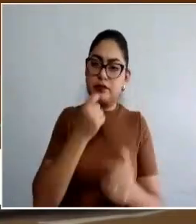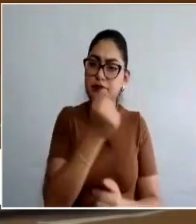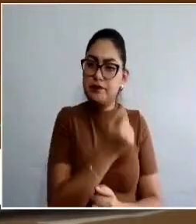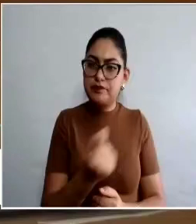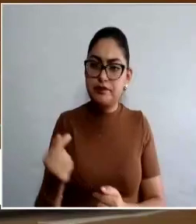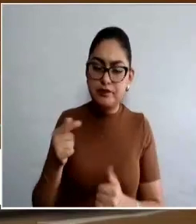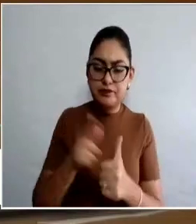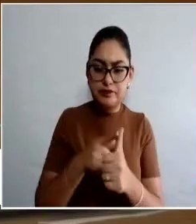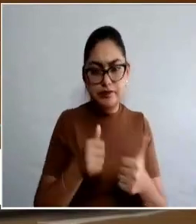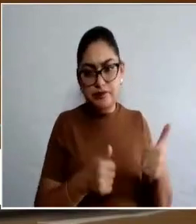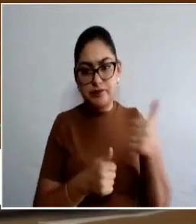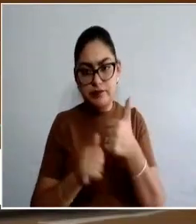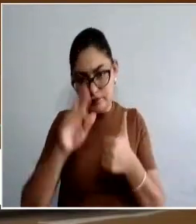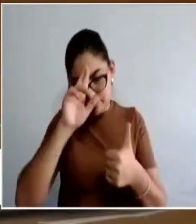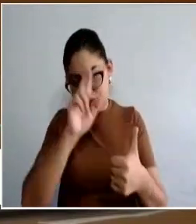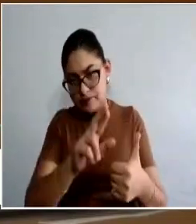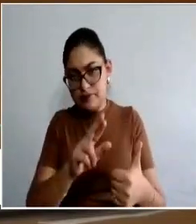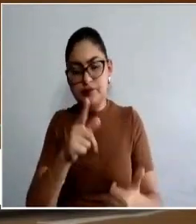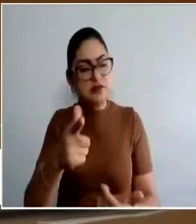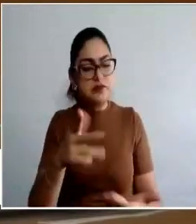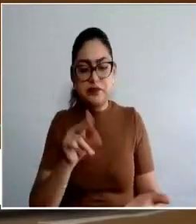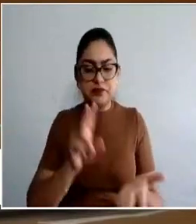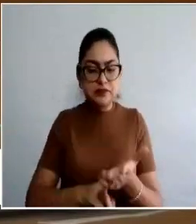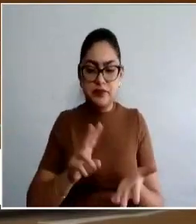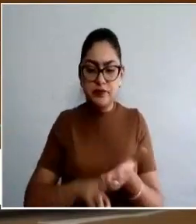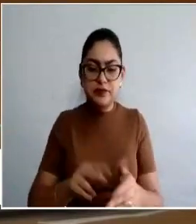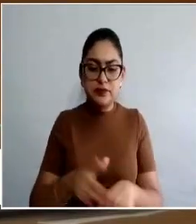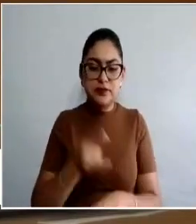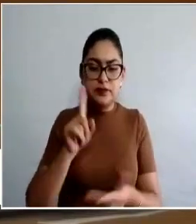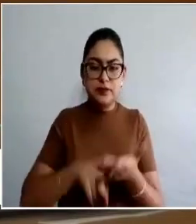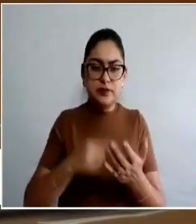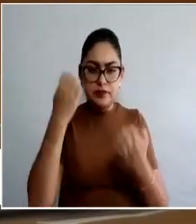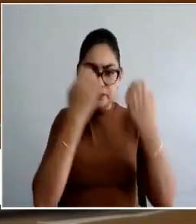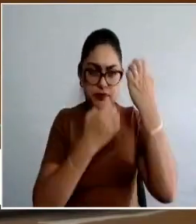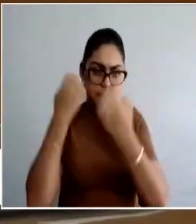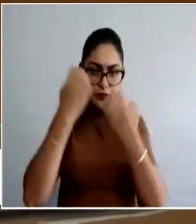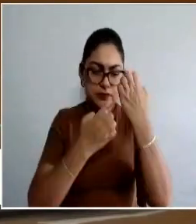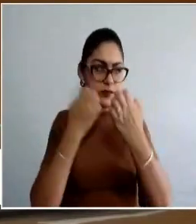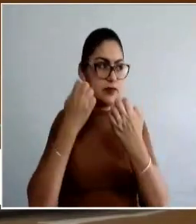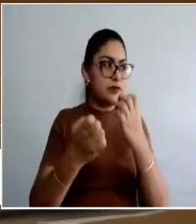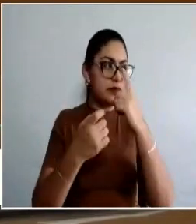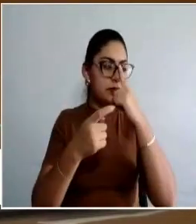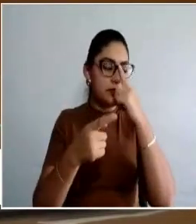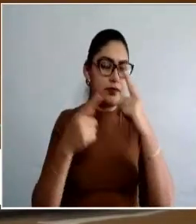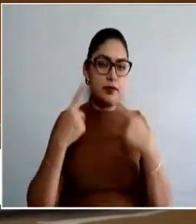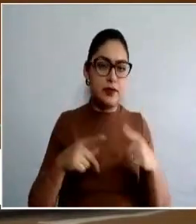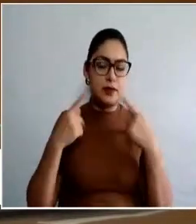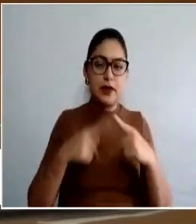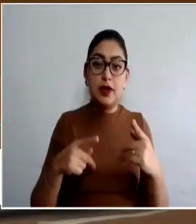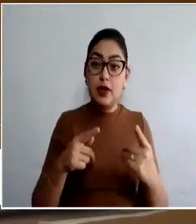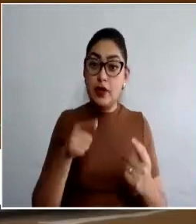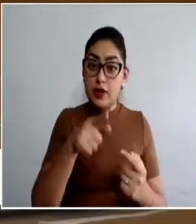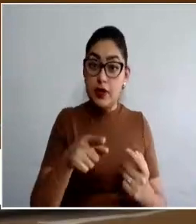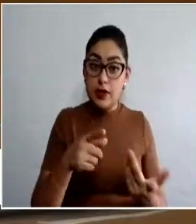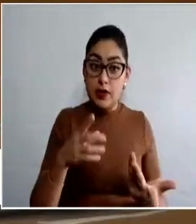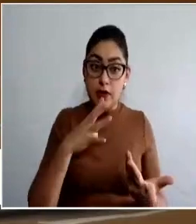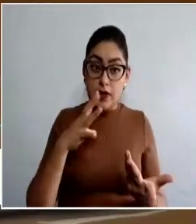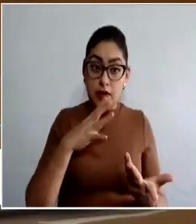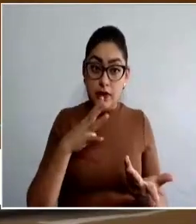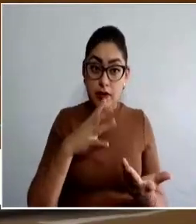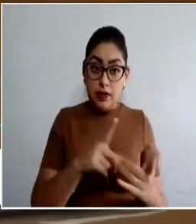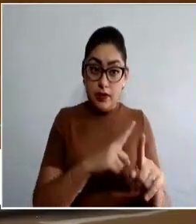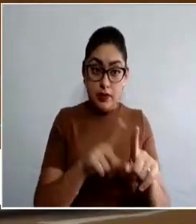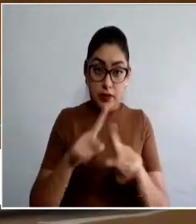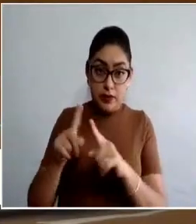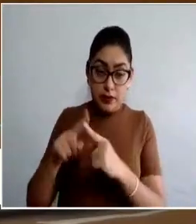ya que de su estudio no se desprende la infracción reducida ya que los sujetos no fueron identificables respecto al resto de agravios que son